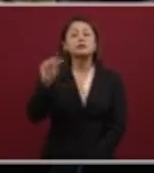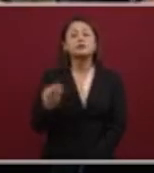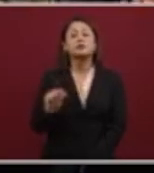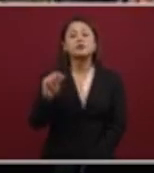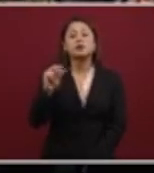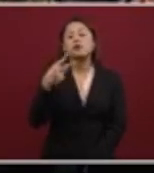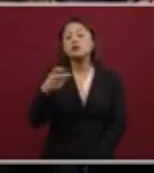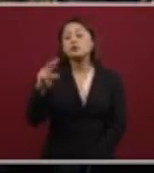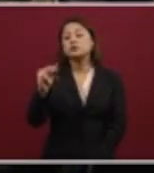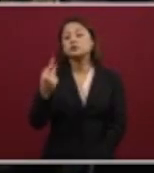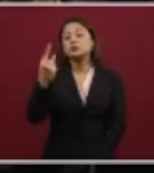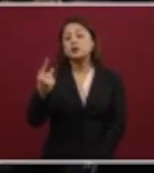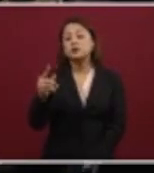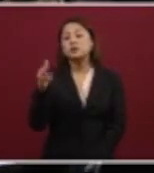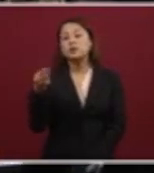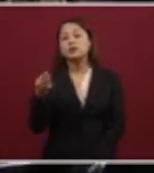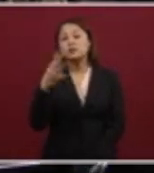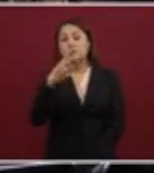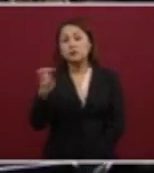mayo 481,